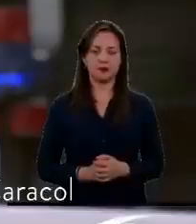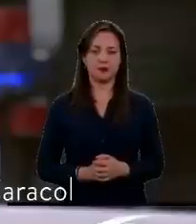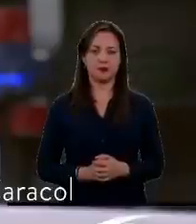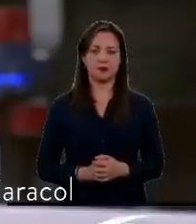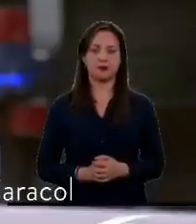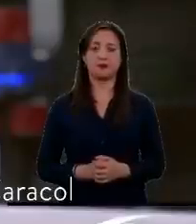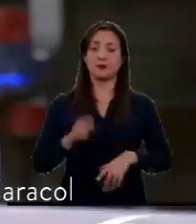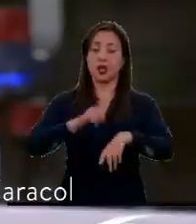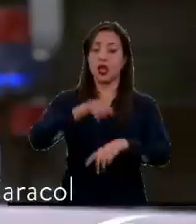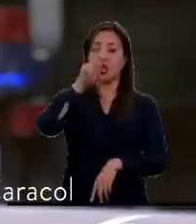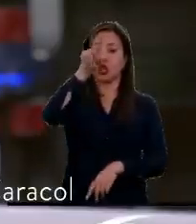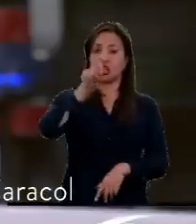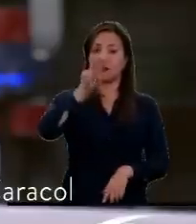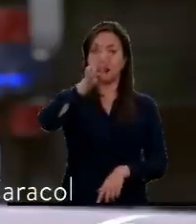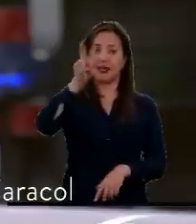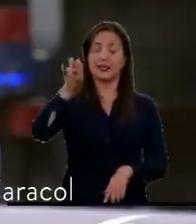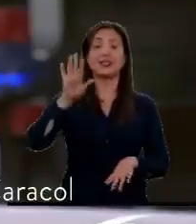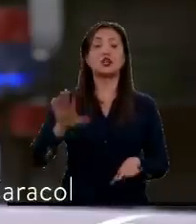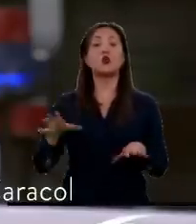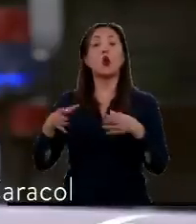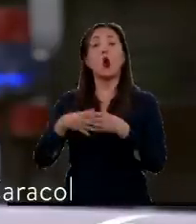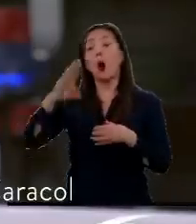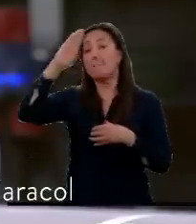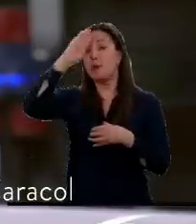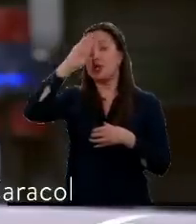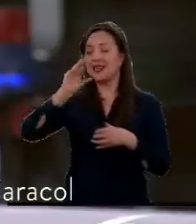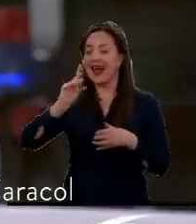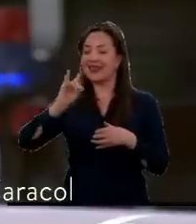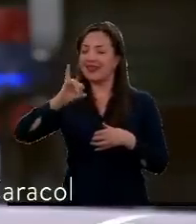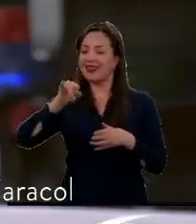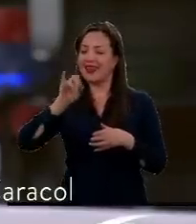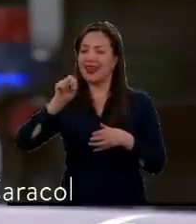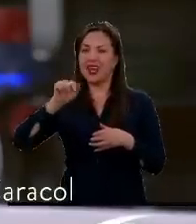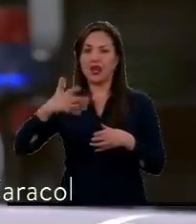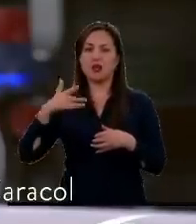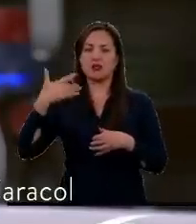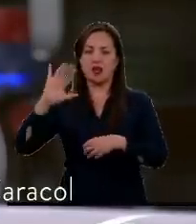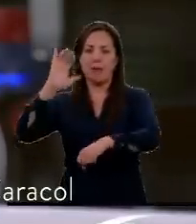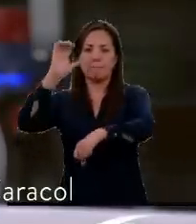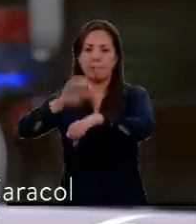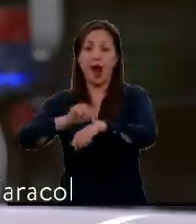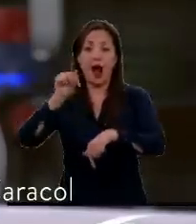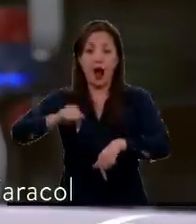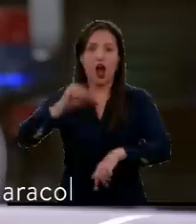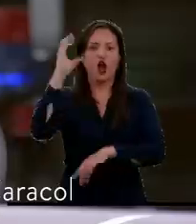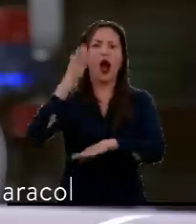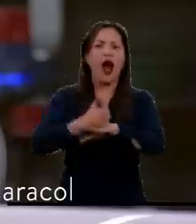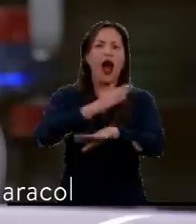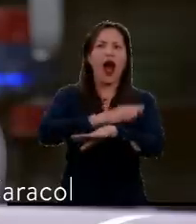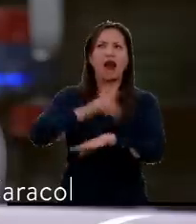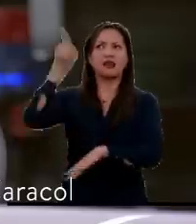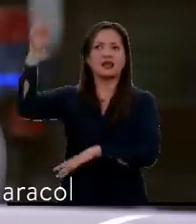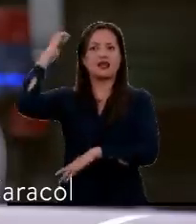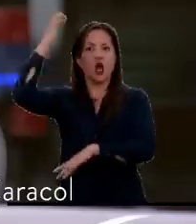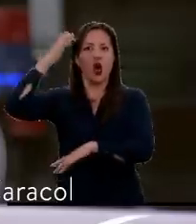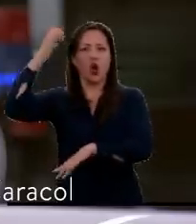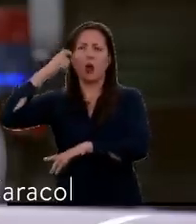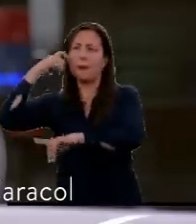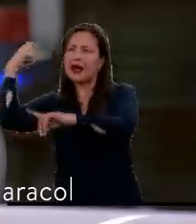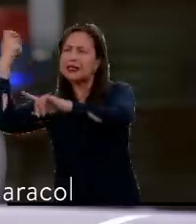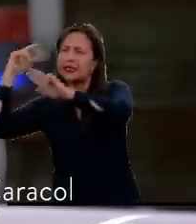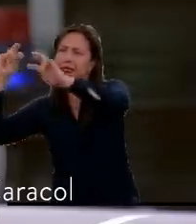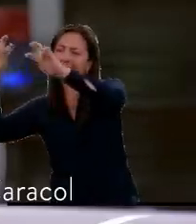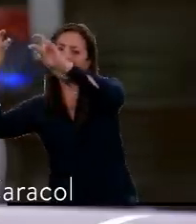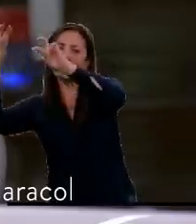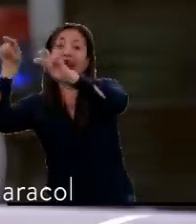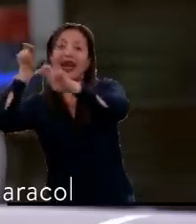los 27 la dijin de la policía capturó en Colombia a uno de los señalados delincuentes más buscados en Europa sindicado de